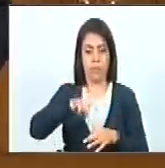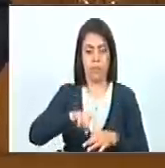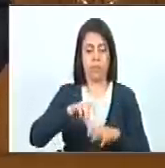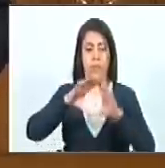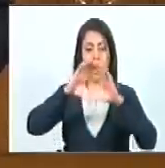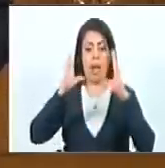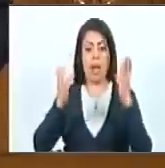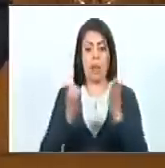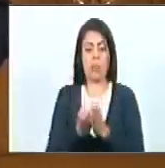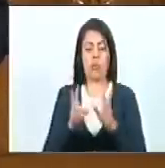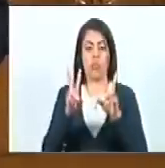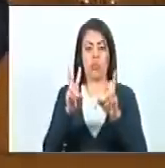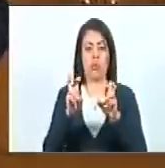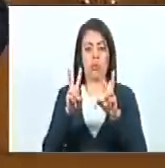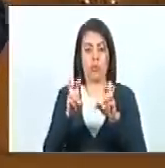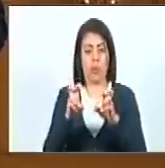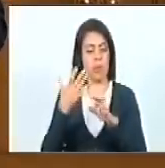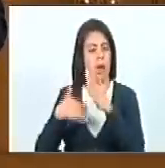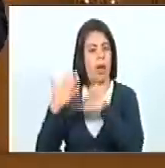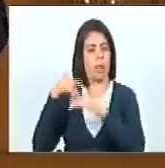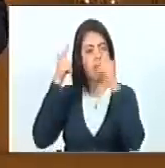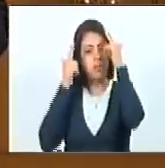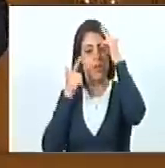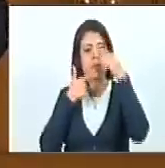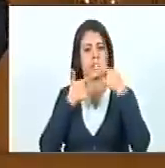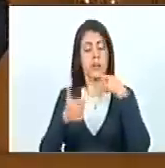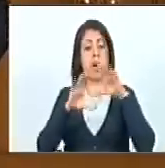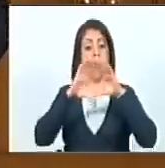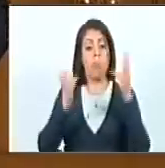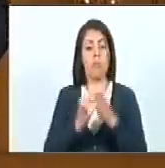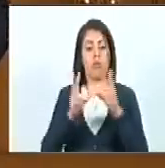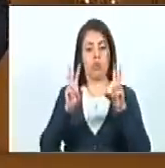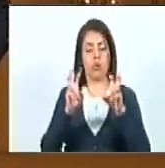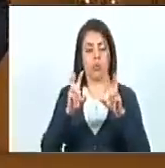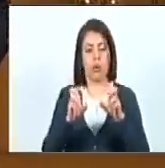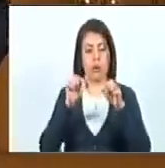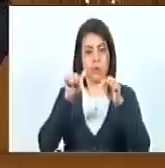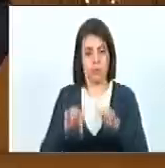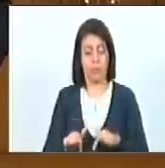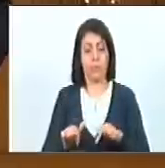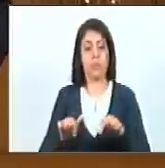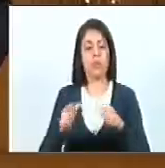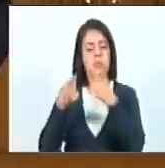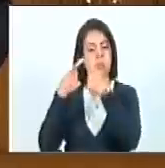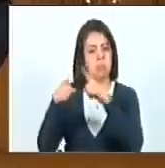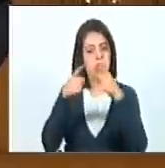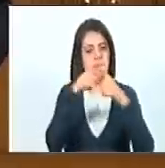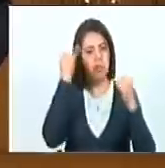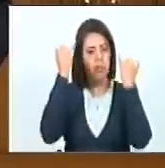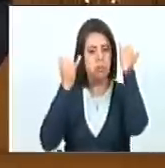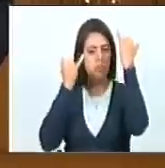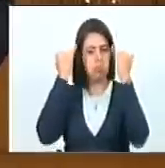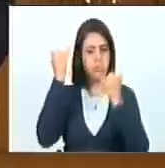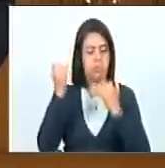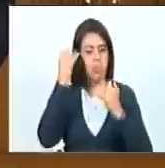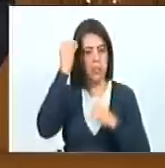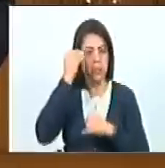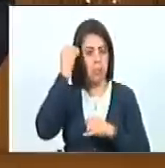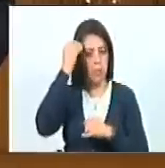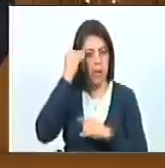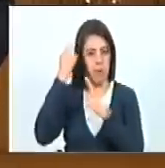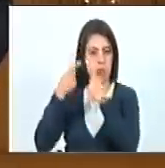El mundo nuevo, lo llamaba el comandante Chávez, el mundo pluripolar,